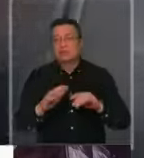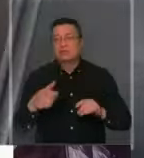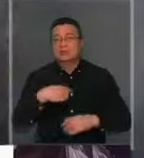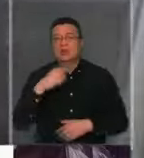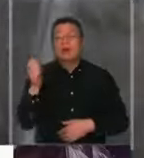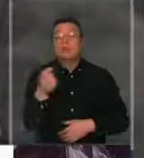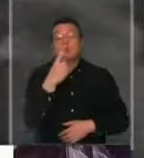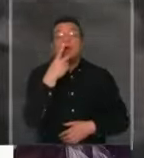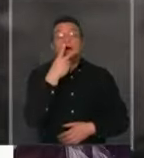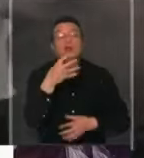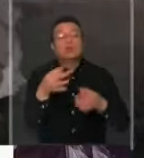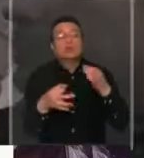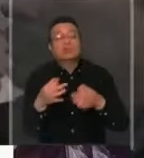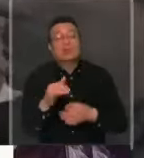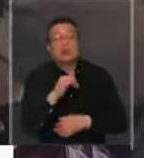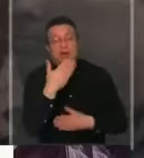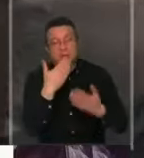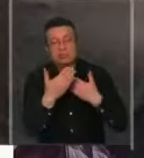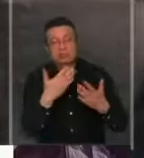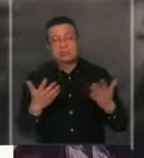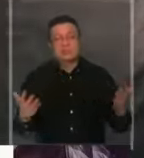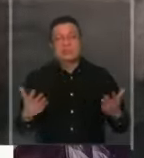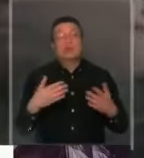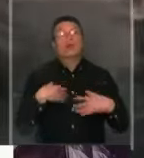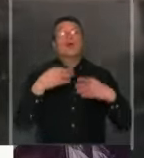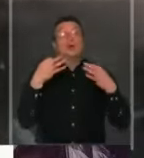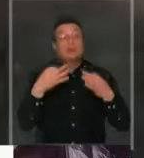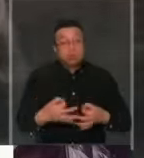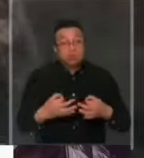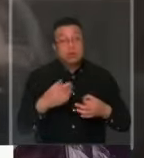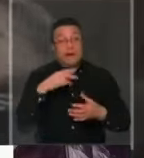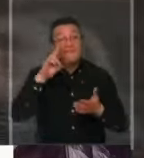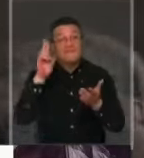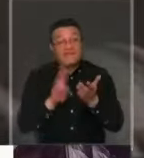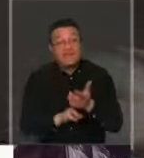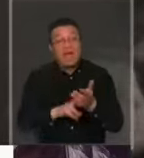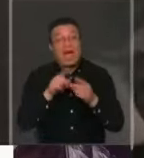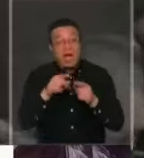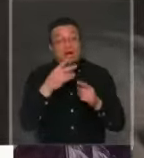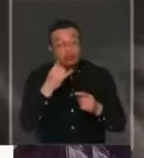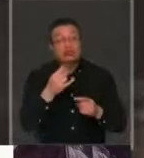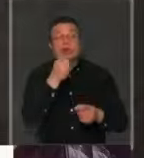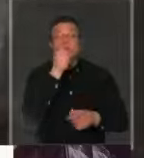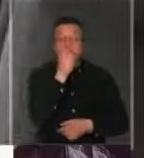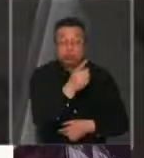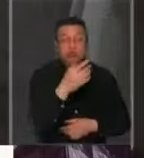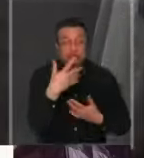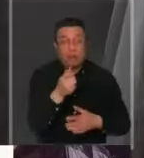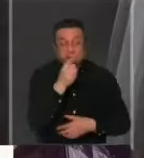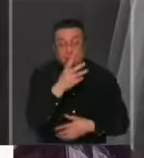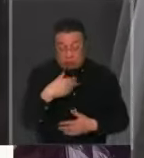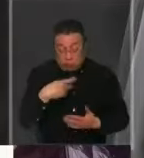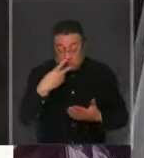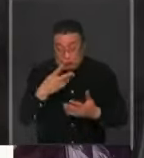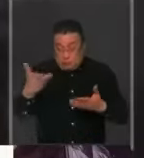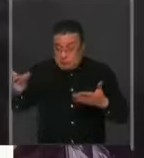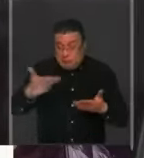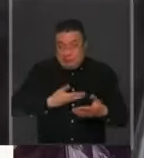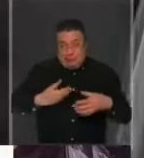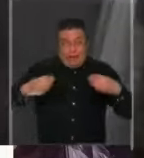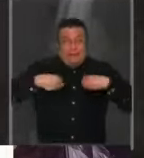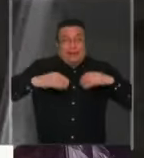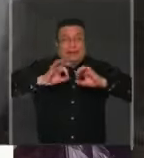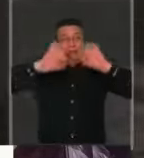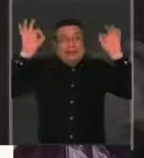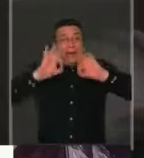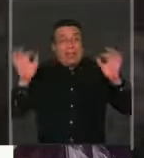ver algo judicial, ahí no hablo yo. Cuando pero sea algo que de verdad sea... Hay una querella y pero una veámosla, a mí no me ha llegado ninguna querella,